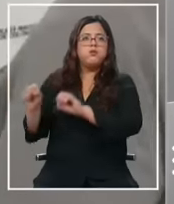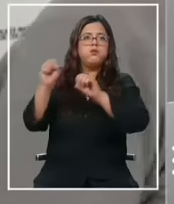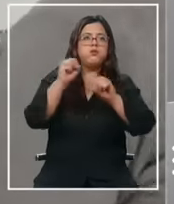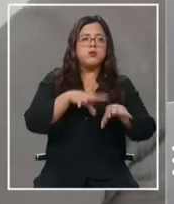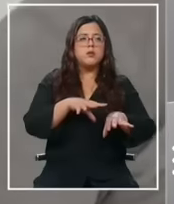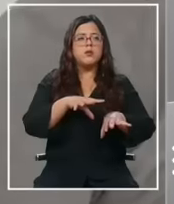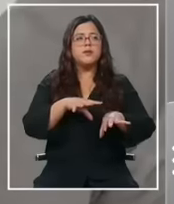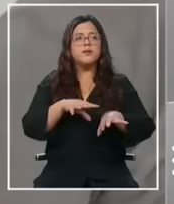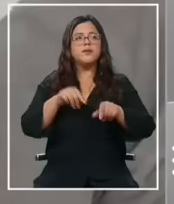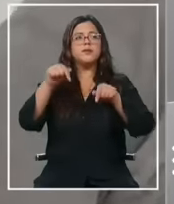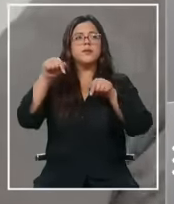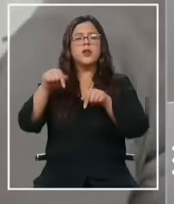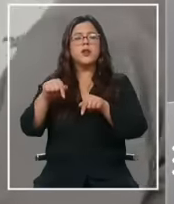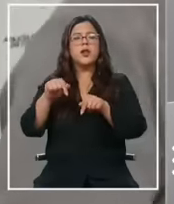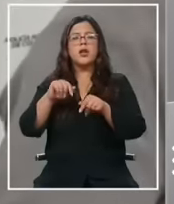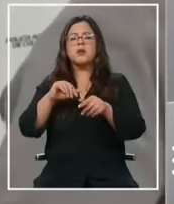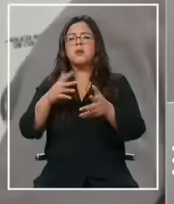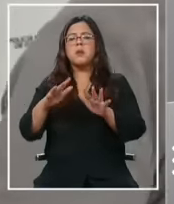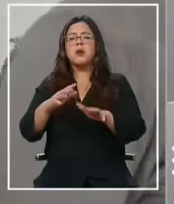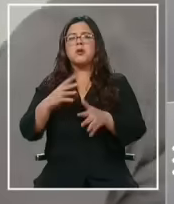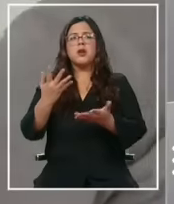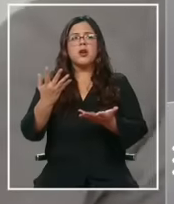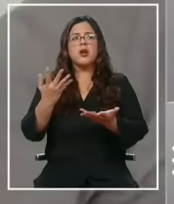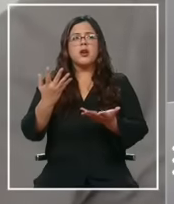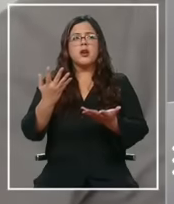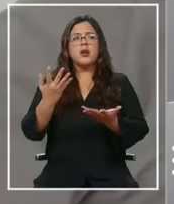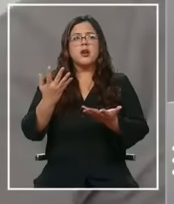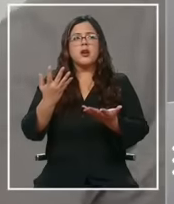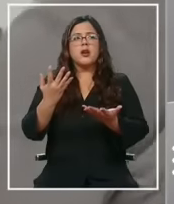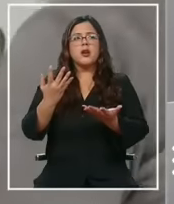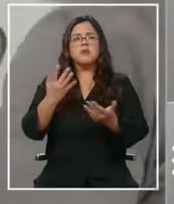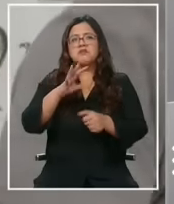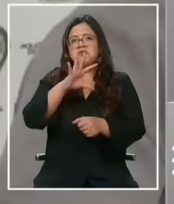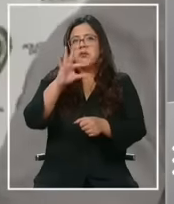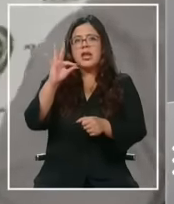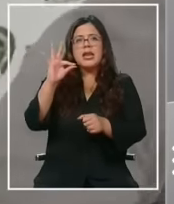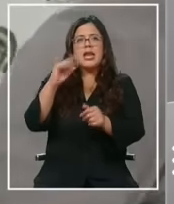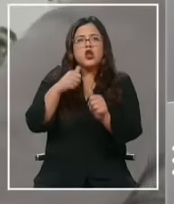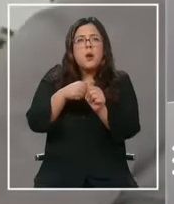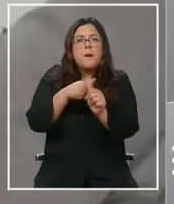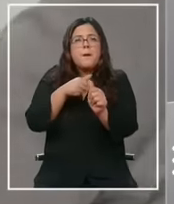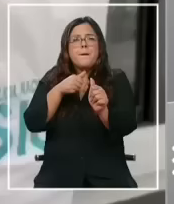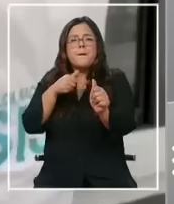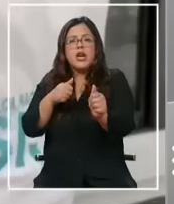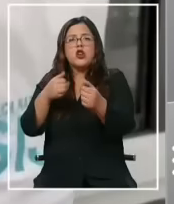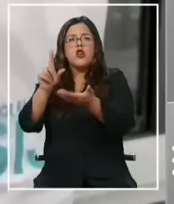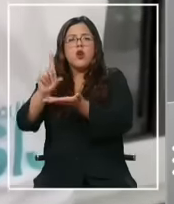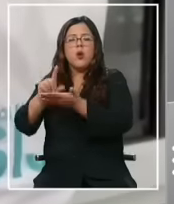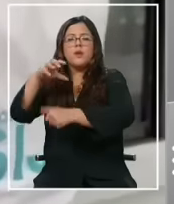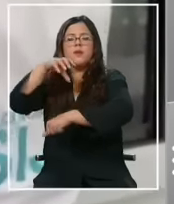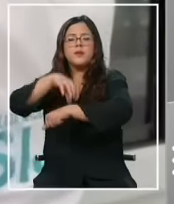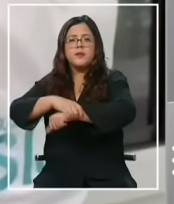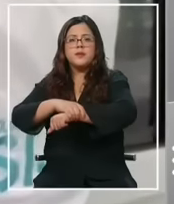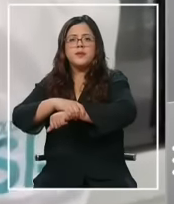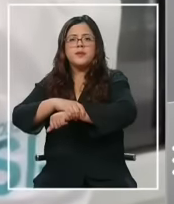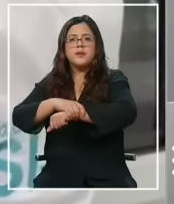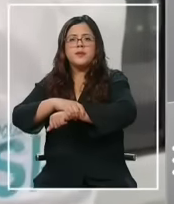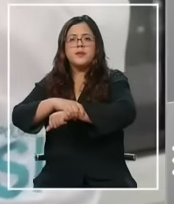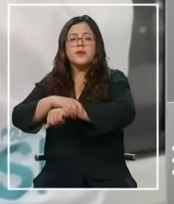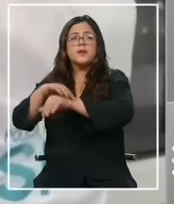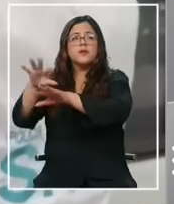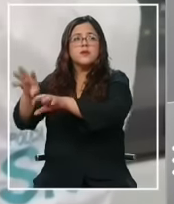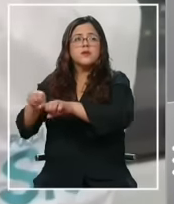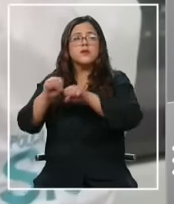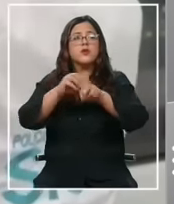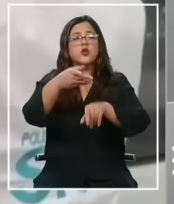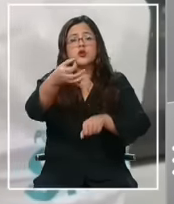captura. Estamos a escasos escasos 500 metros de donde fue detenido. Fue traído inmediatamente hasta ese sector, y como